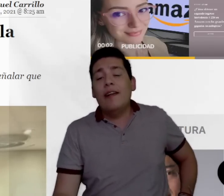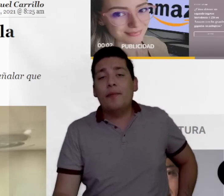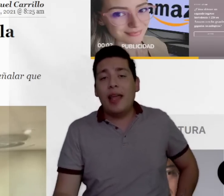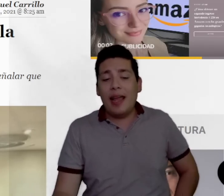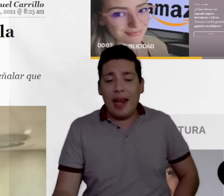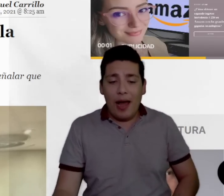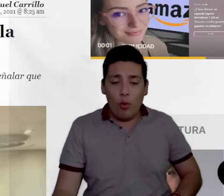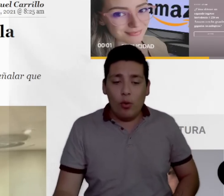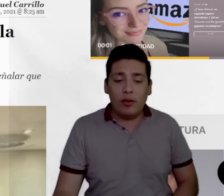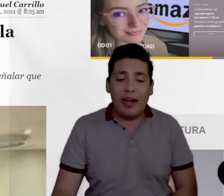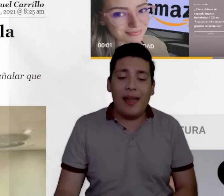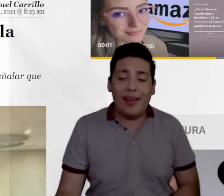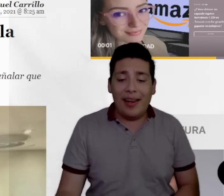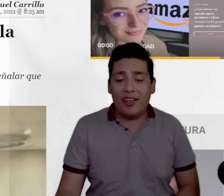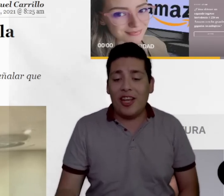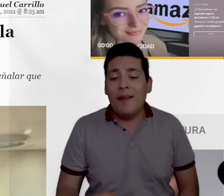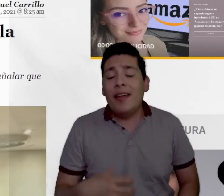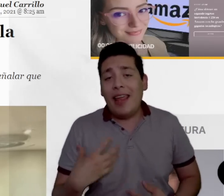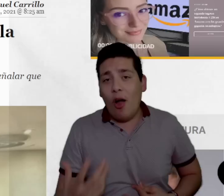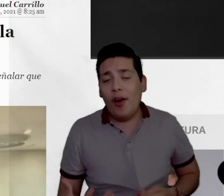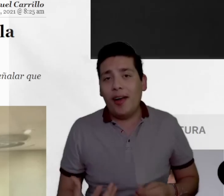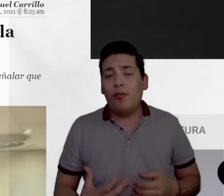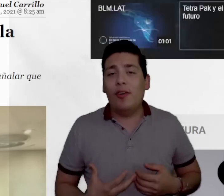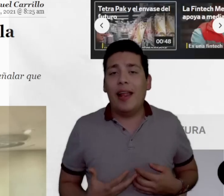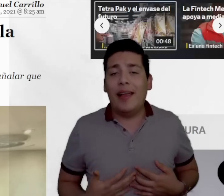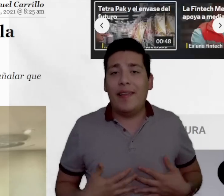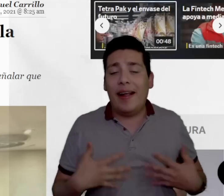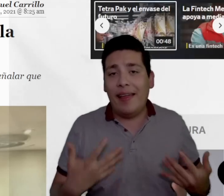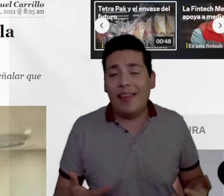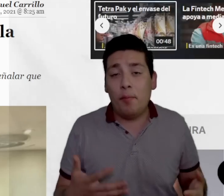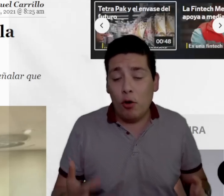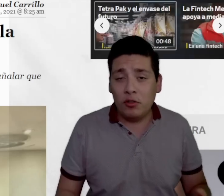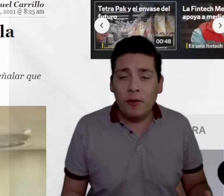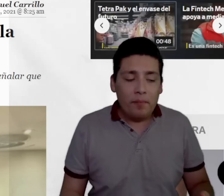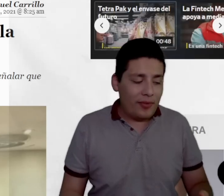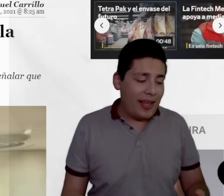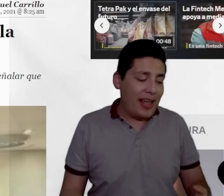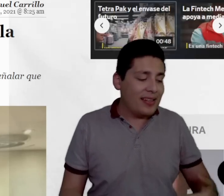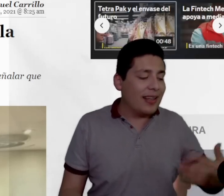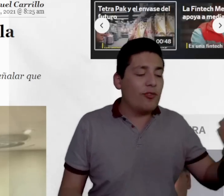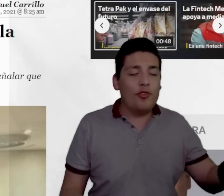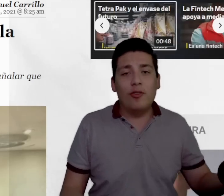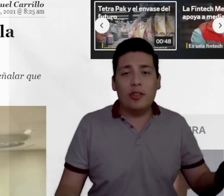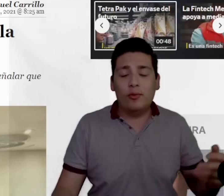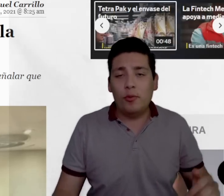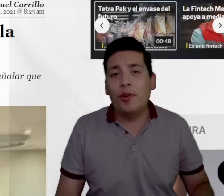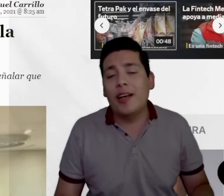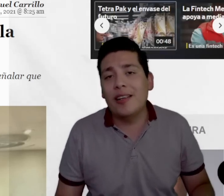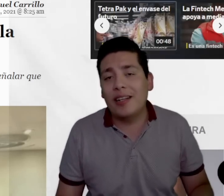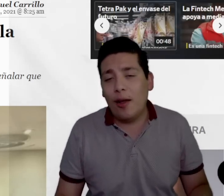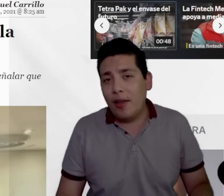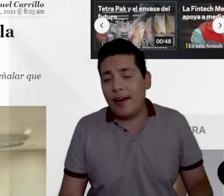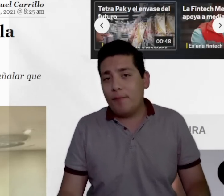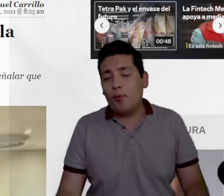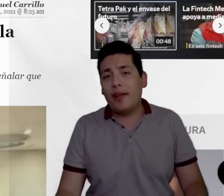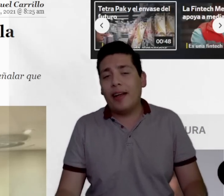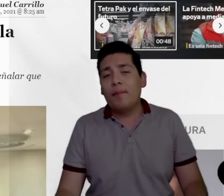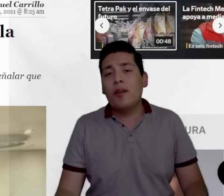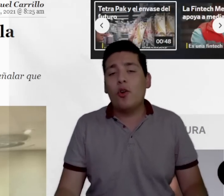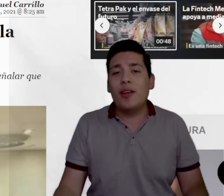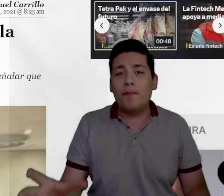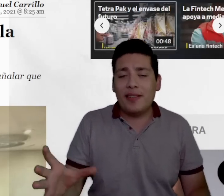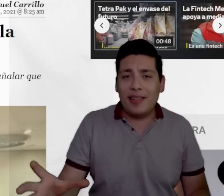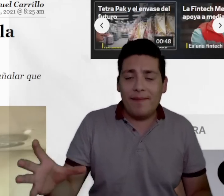fascista de la ultraderecha, y ahora con la llegada de Vox, de esta reunión que sostuvieron en el Senado de la